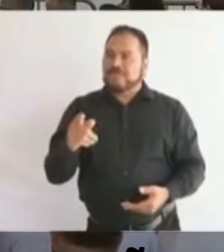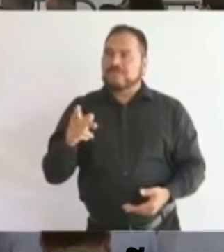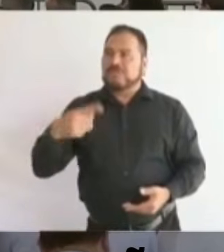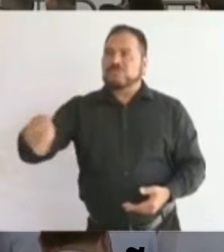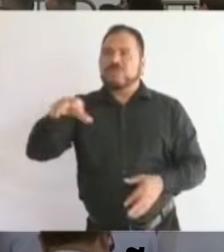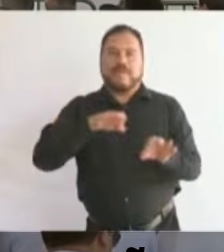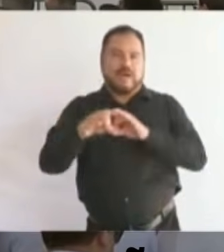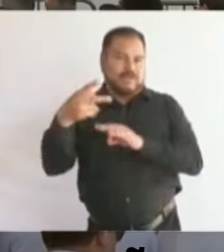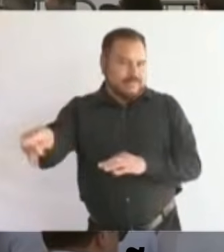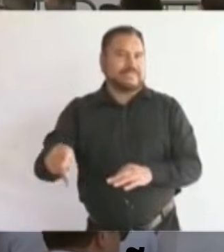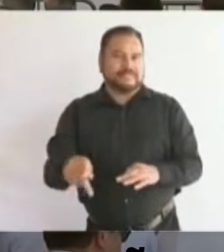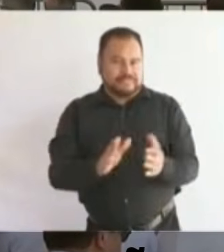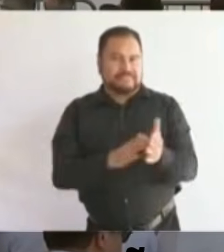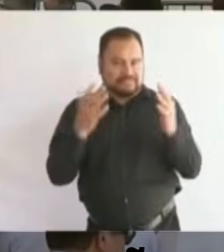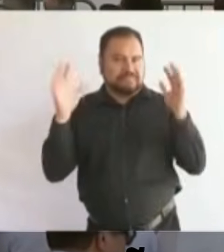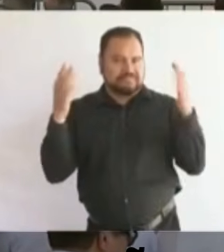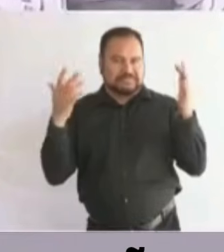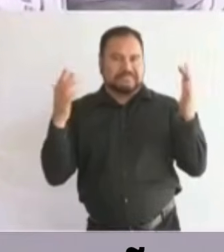trabajo.